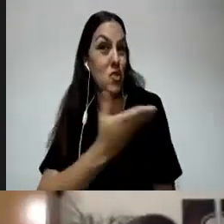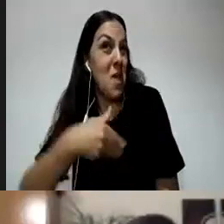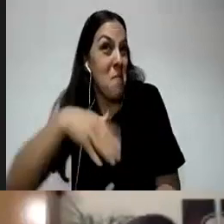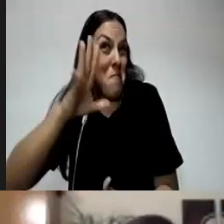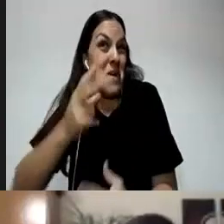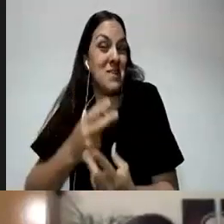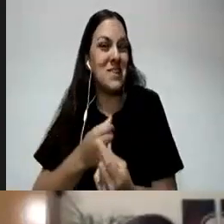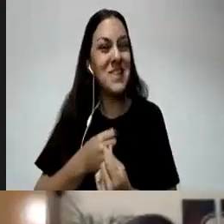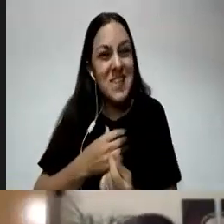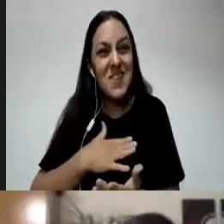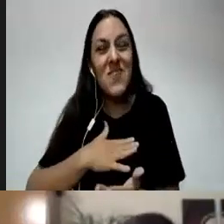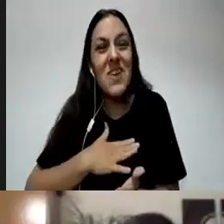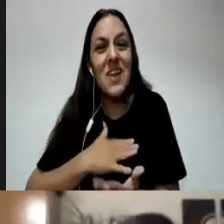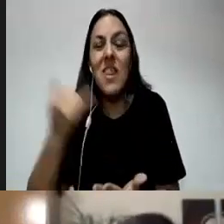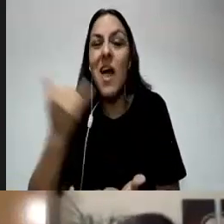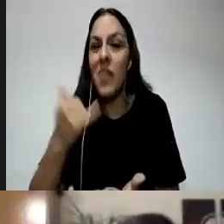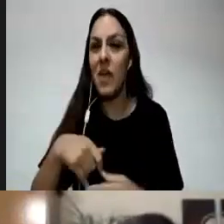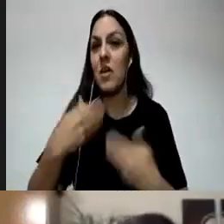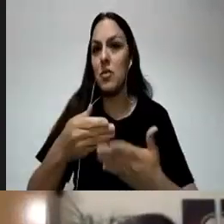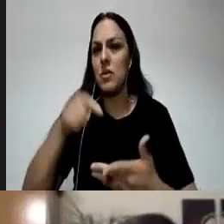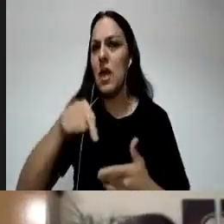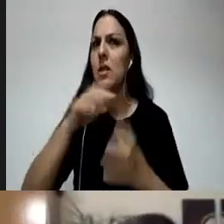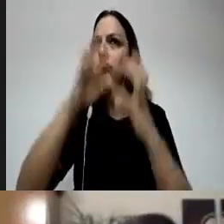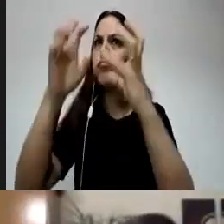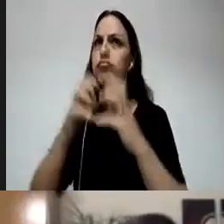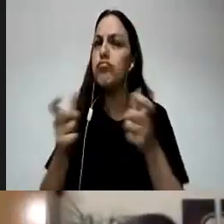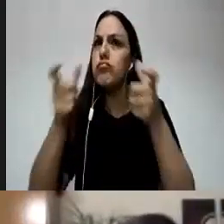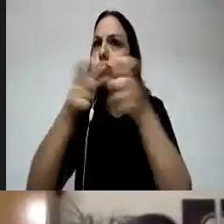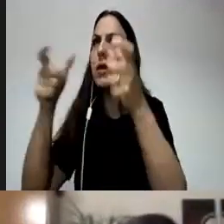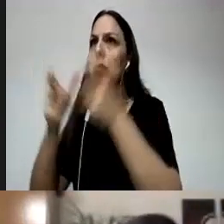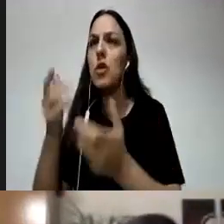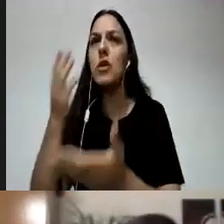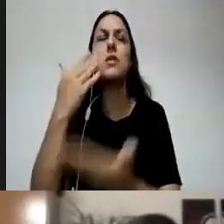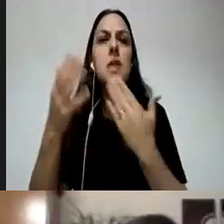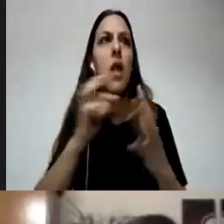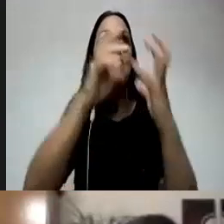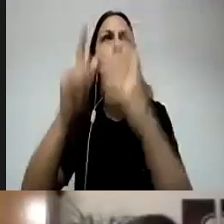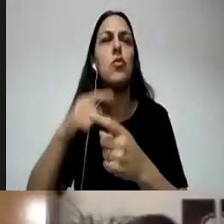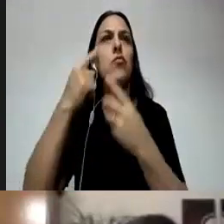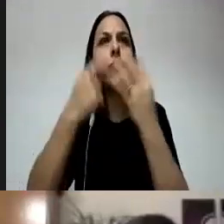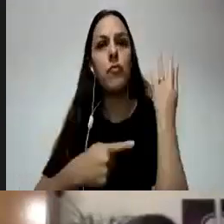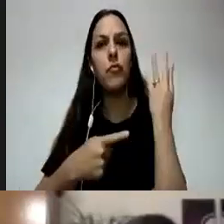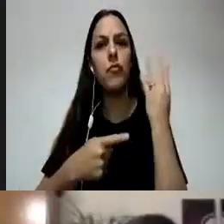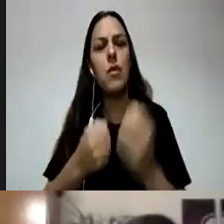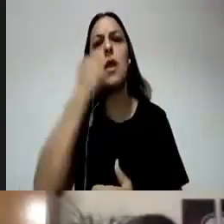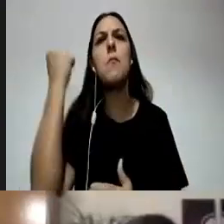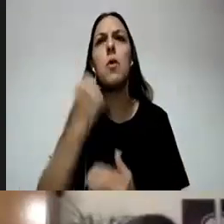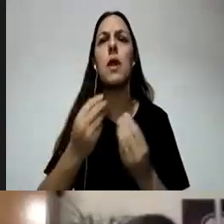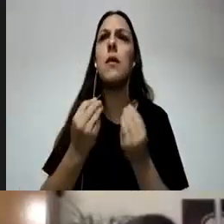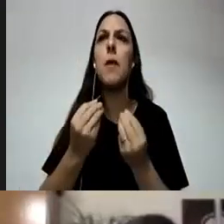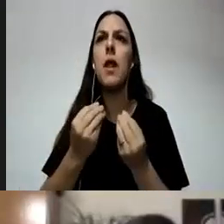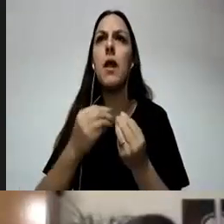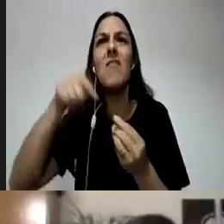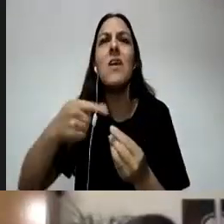muy importante todas estas disertaciones, clases, charlas, discusiones, para que todos vayamos tomando conciencia de las distintas